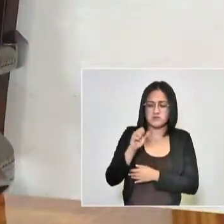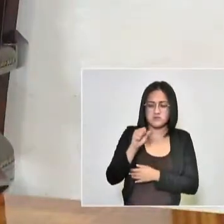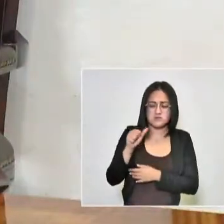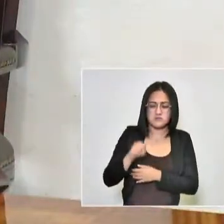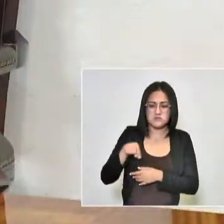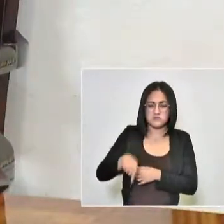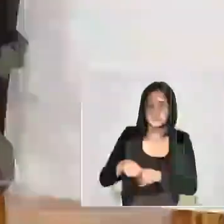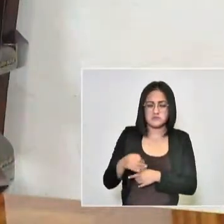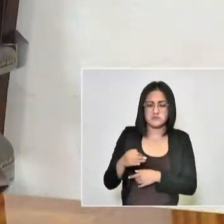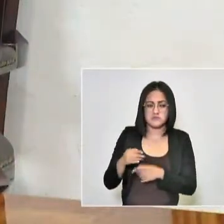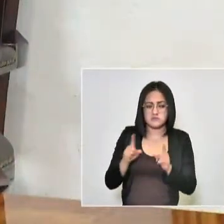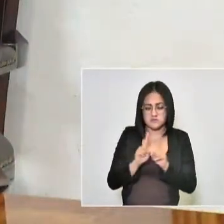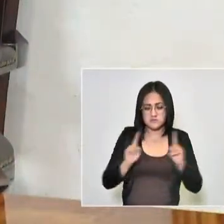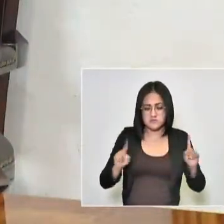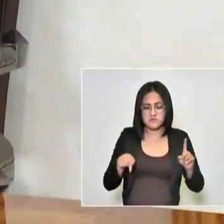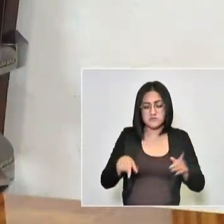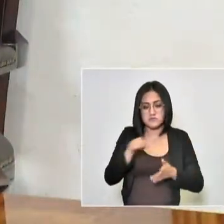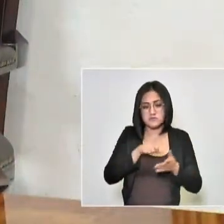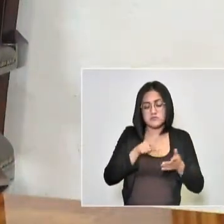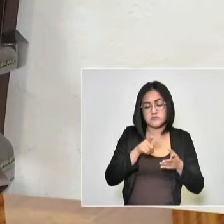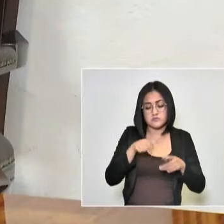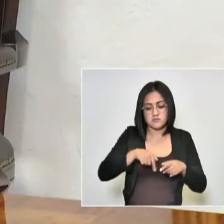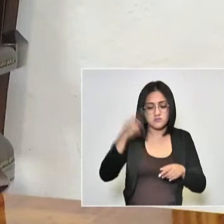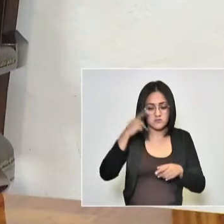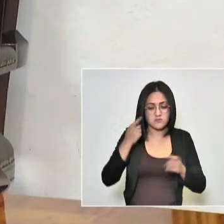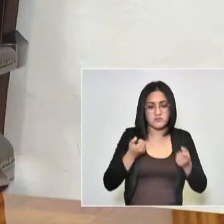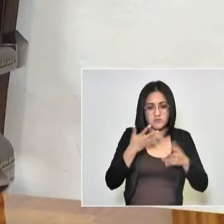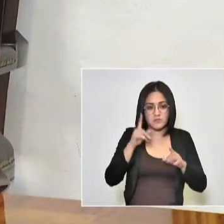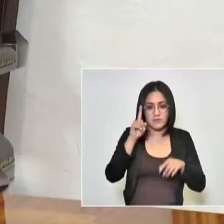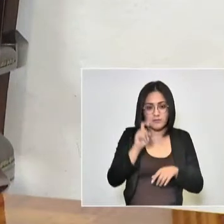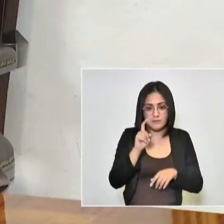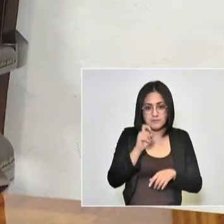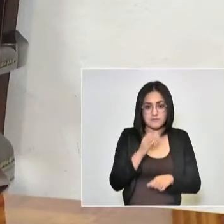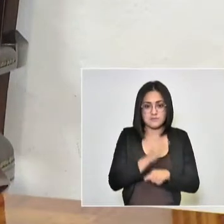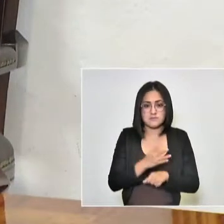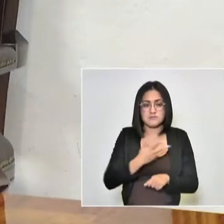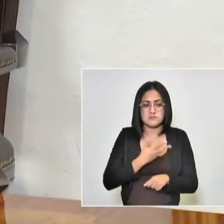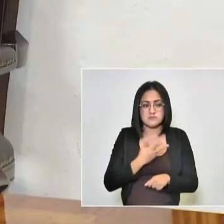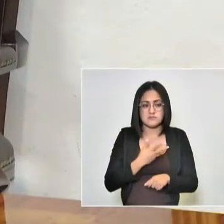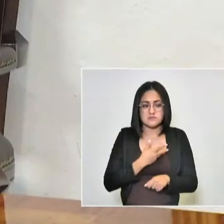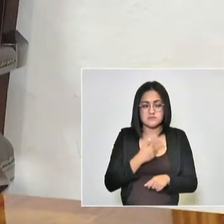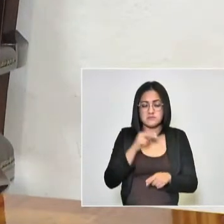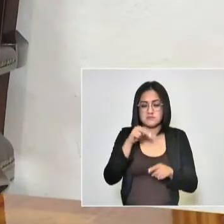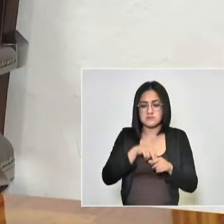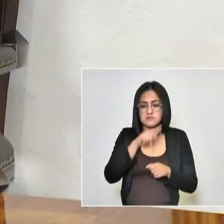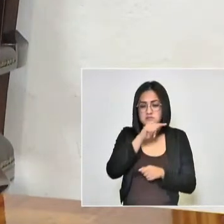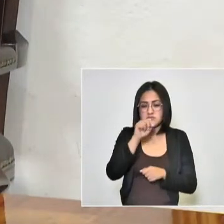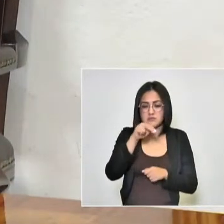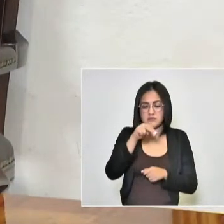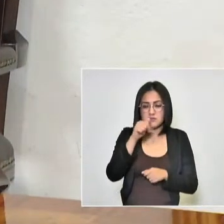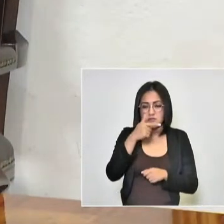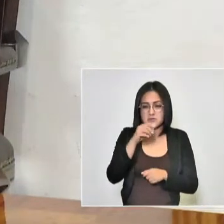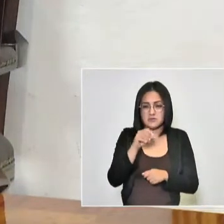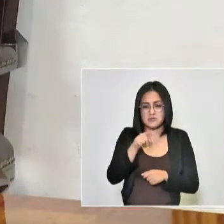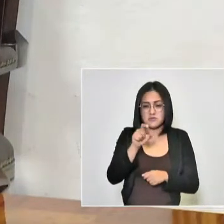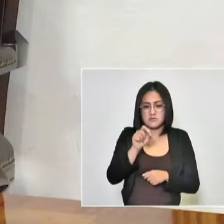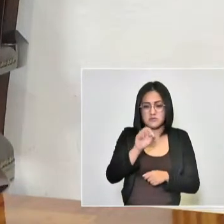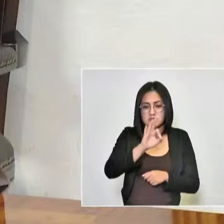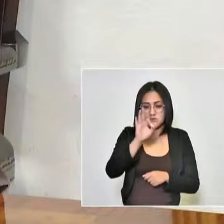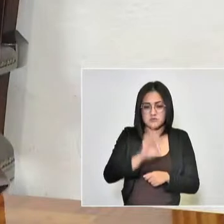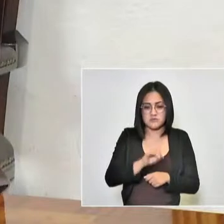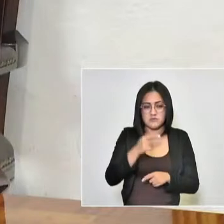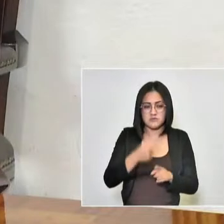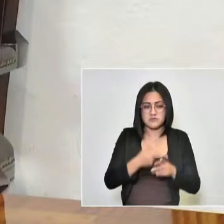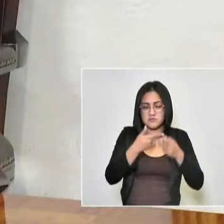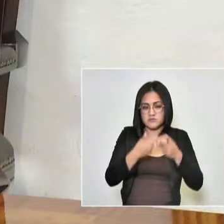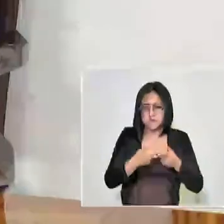organismos que cubren el territorio poblano, tenemos a la presa de Tenango con un 20% de